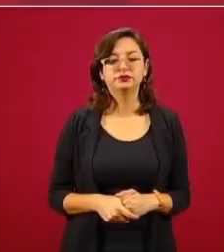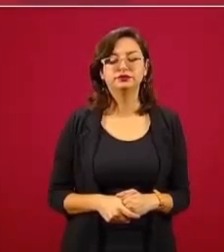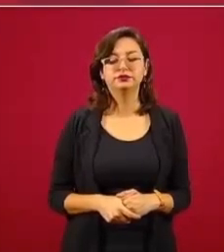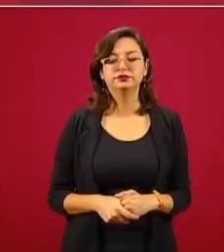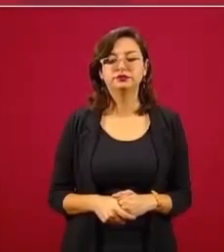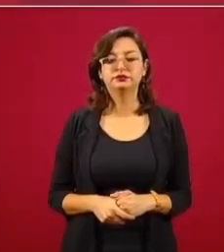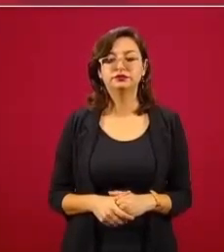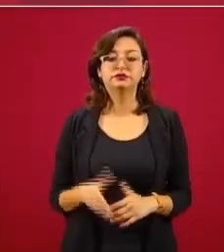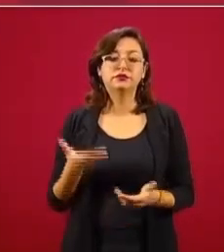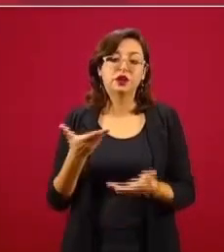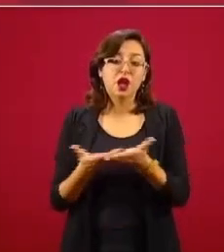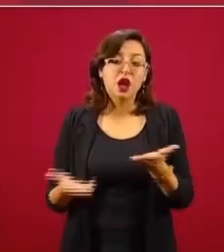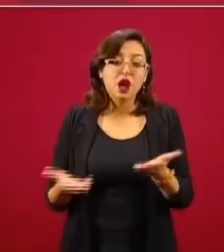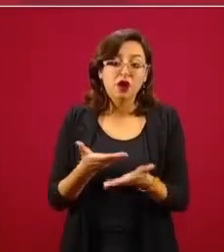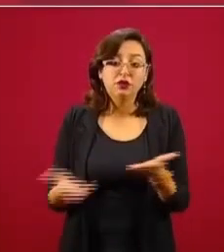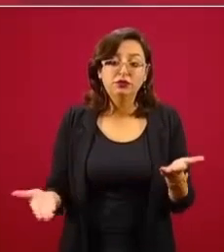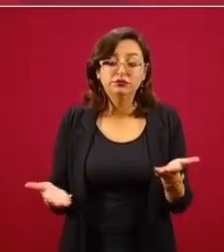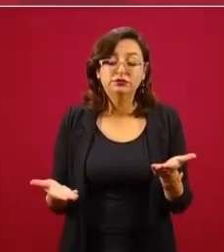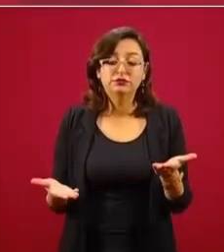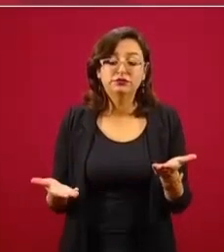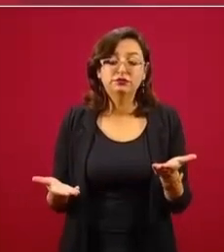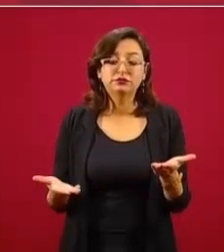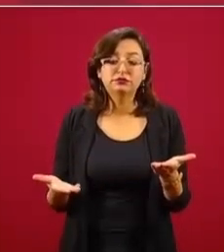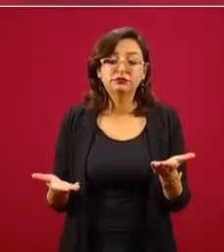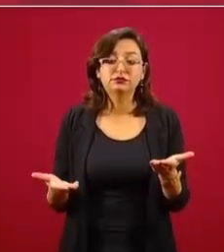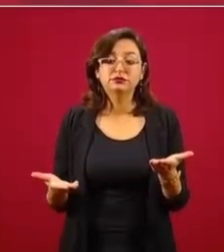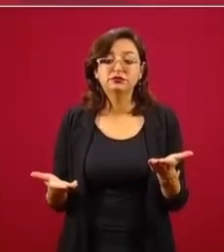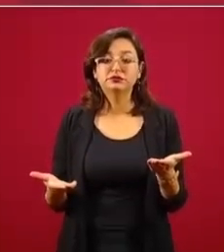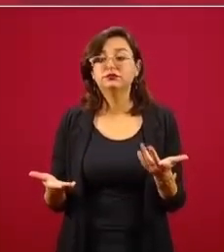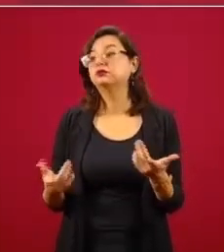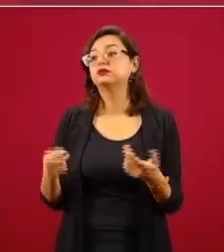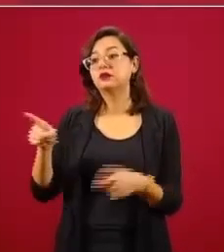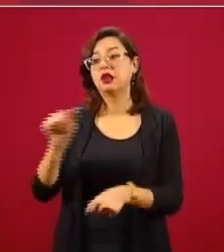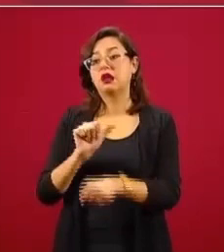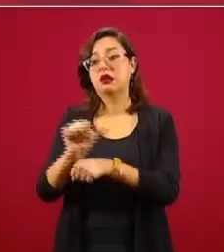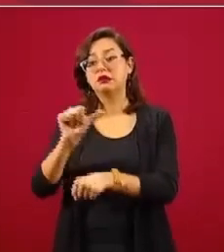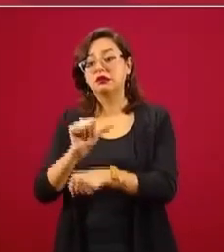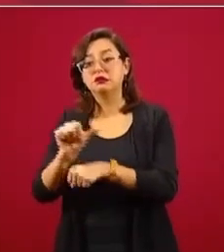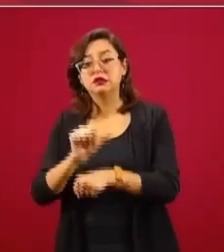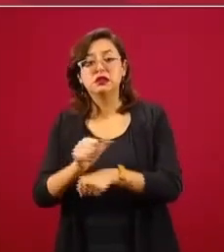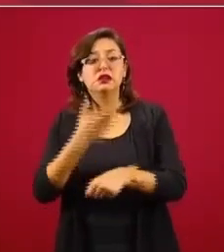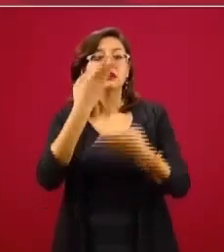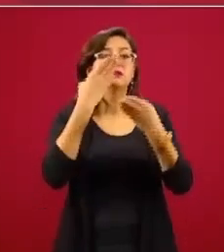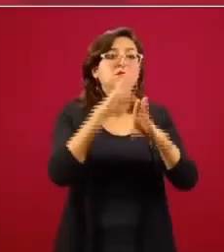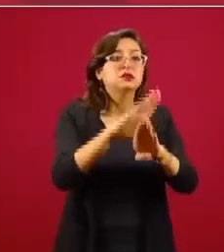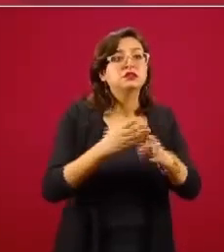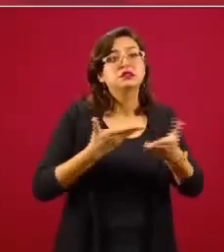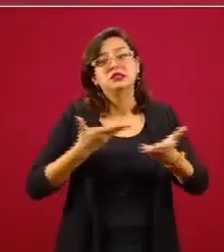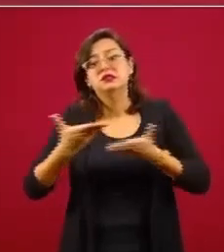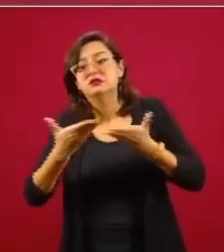esta es la negociación sobre la deuda de argentina